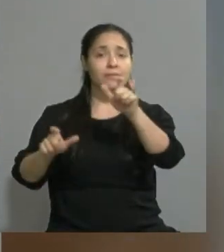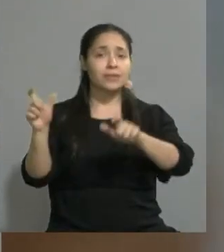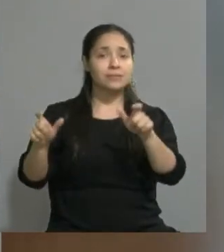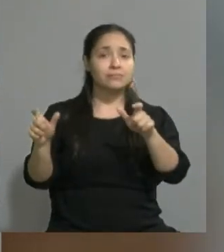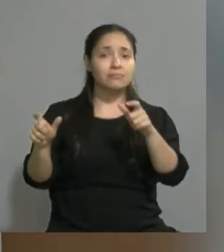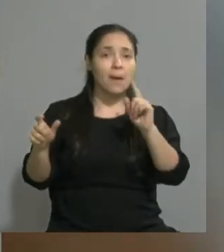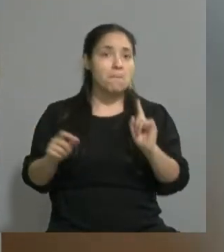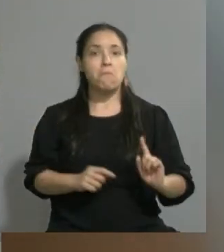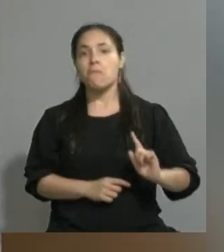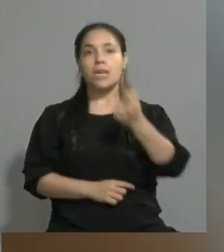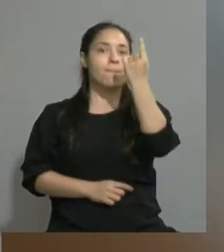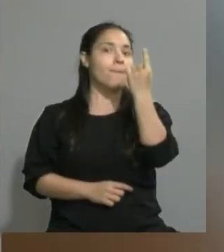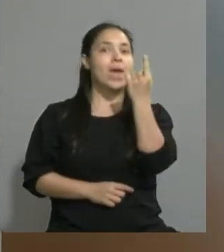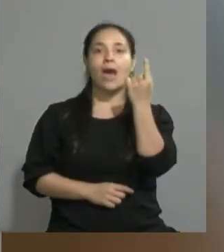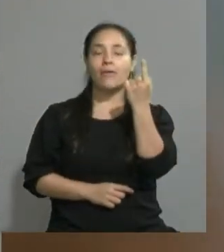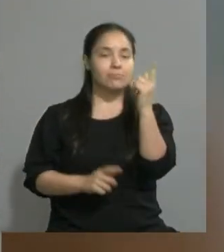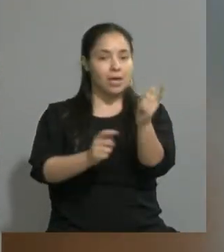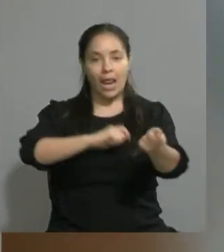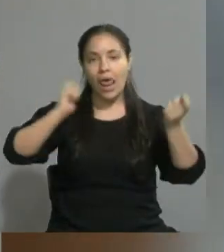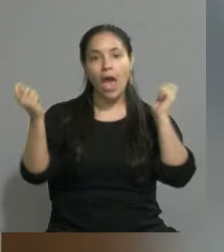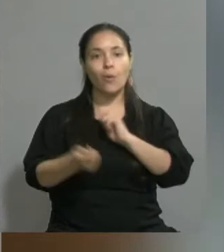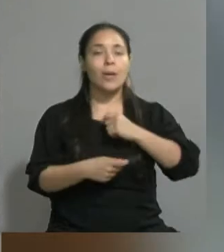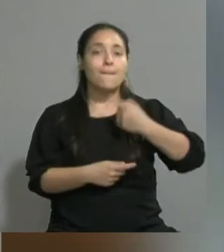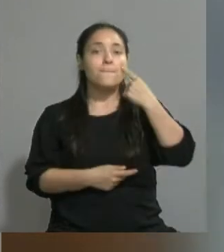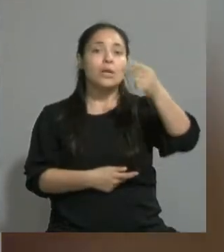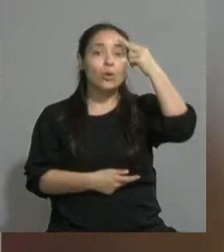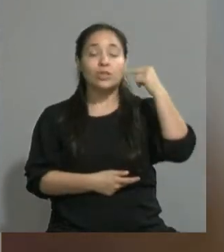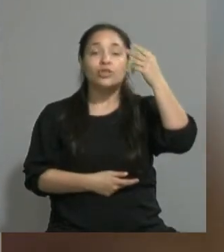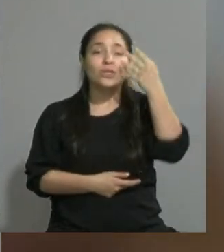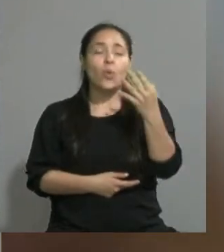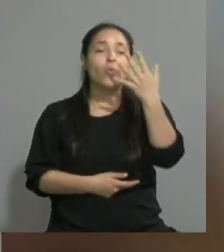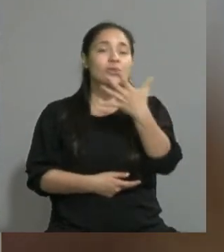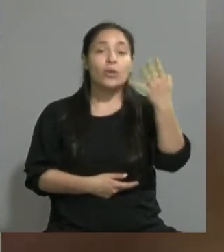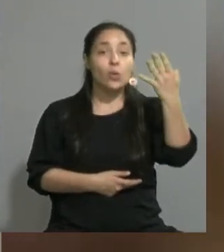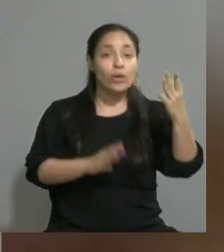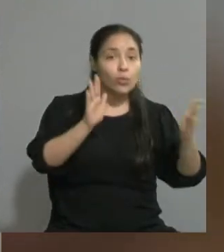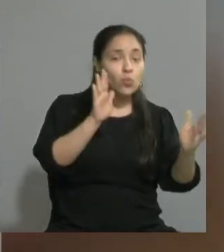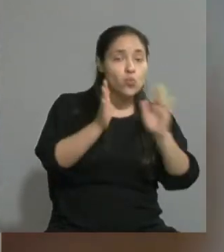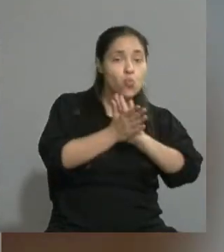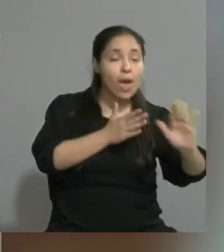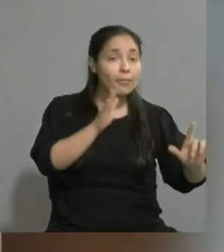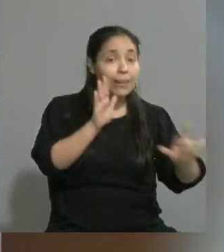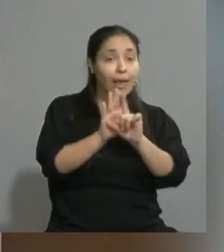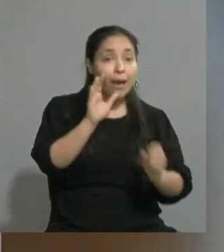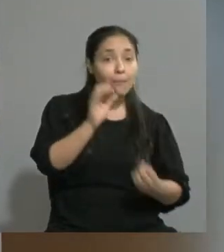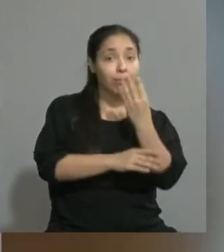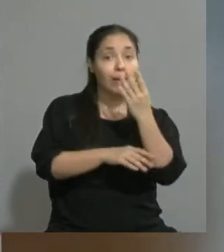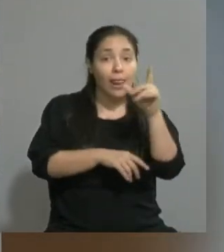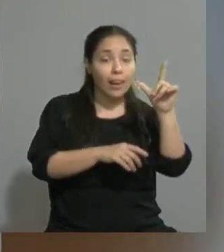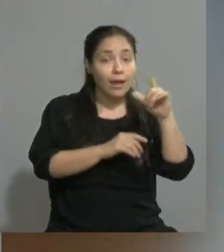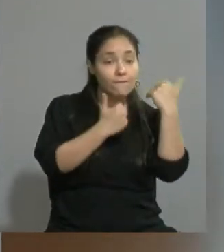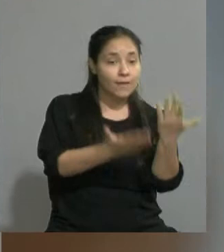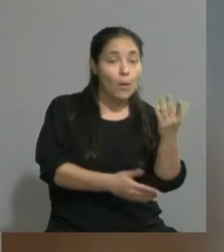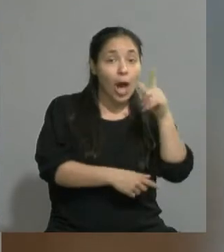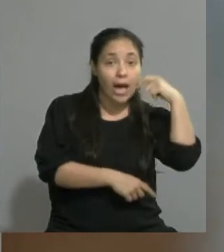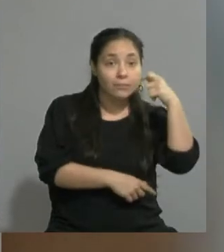sido pioneros y revolucionarios en el año 54, resulta que nos quedamos en el camino con todo